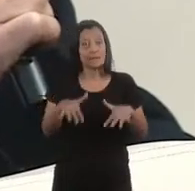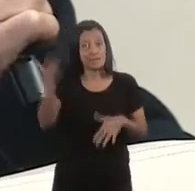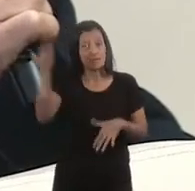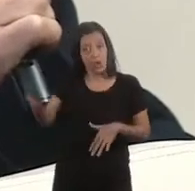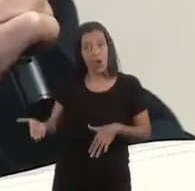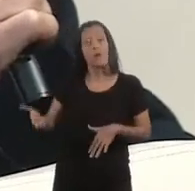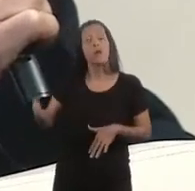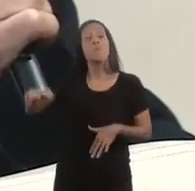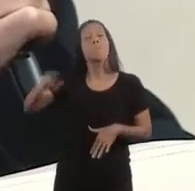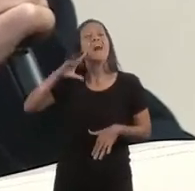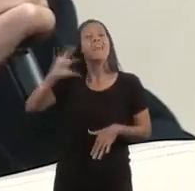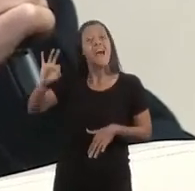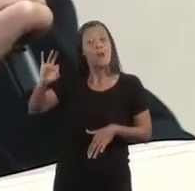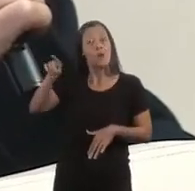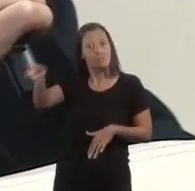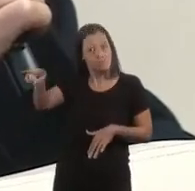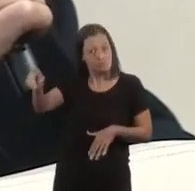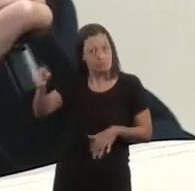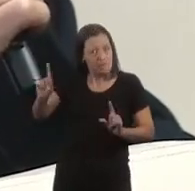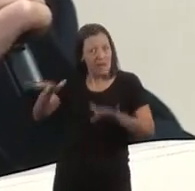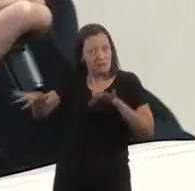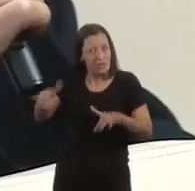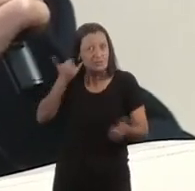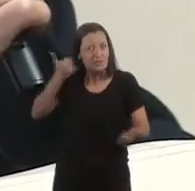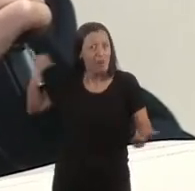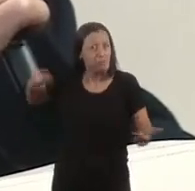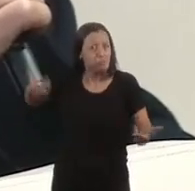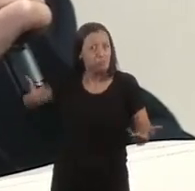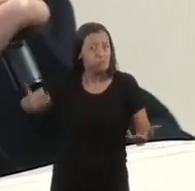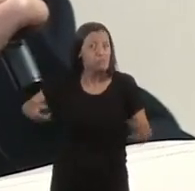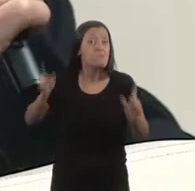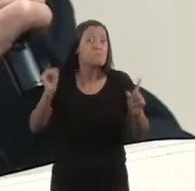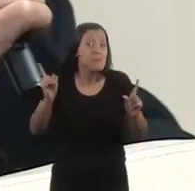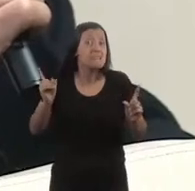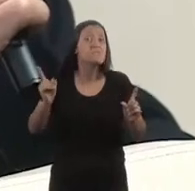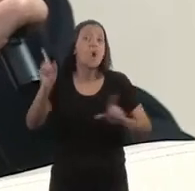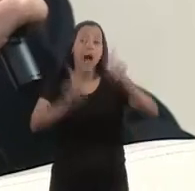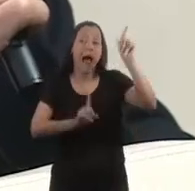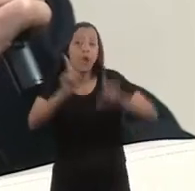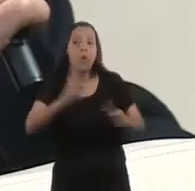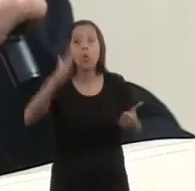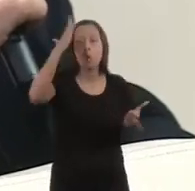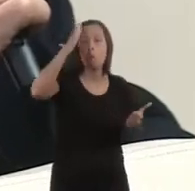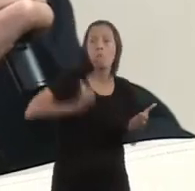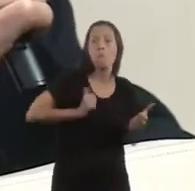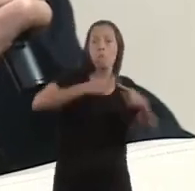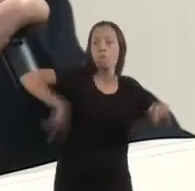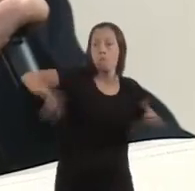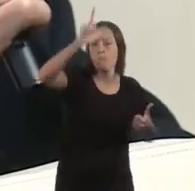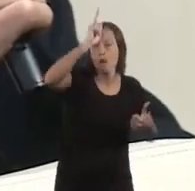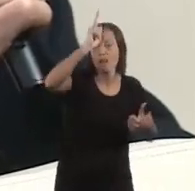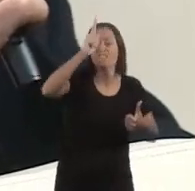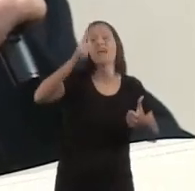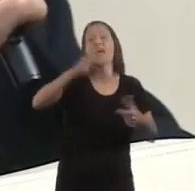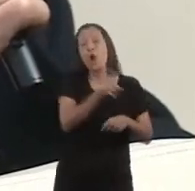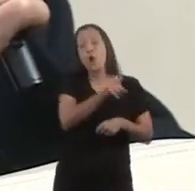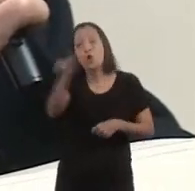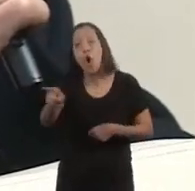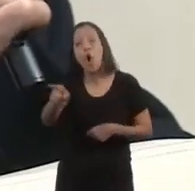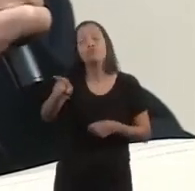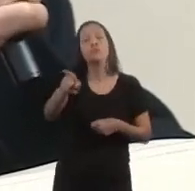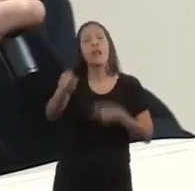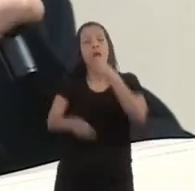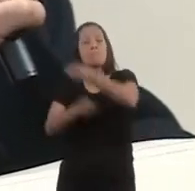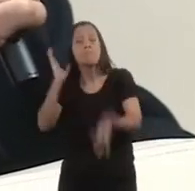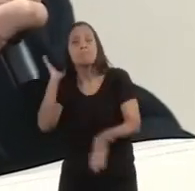Mariano Pérez. Eso ha venido sucediendo con miembros de la Fuerza de Seguridad que atacaron a compañeros, periodistas,